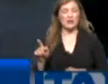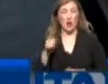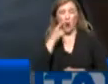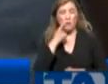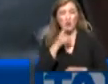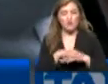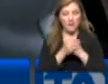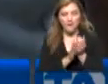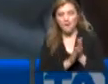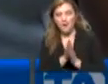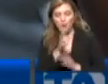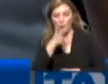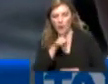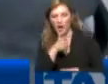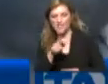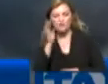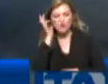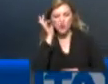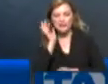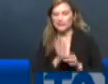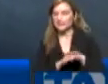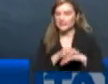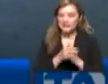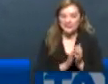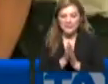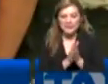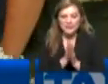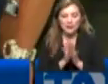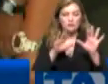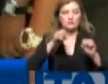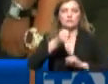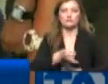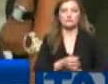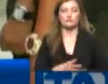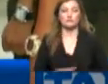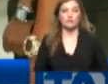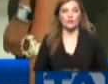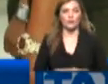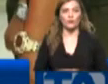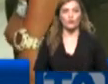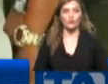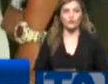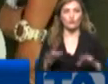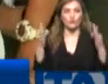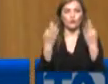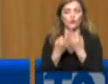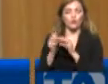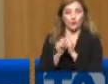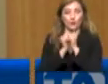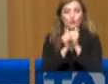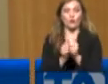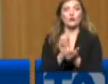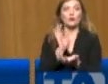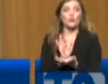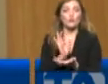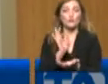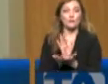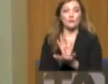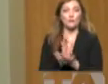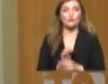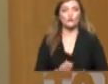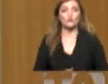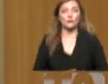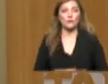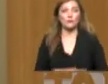más mareada a cogerla. No, es que eso no se puede quedar así. Los familiares de la presunta abusada la acompañaron a que rinda su versión de los